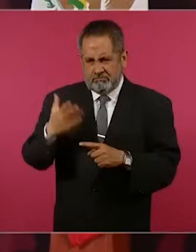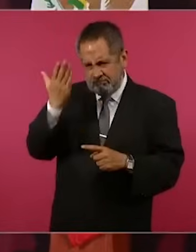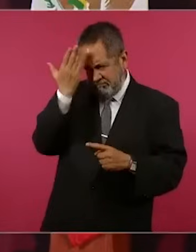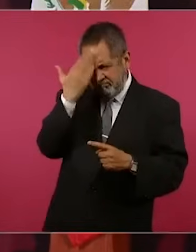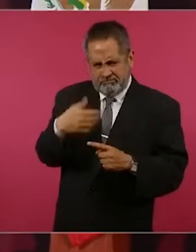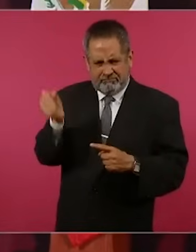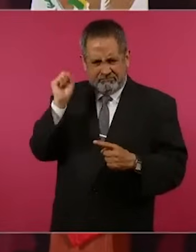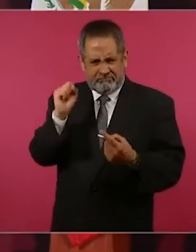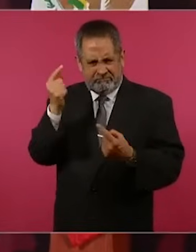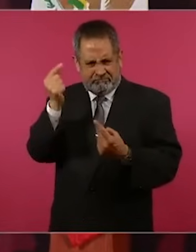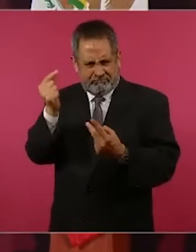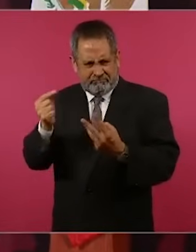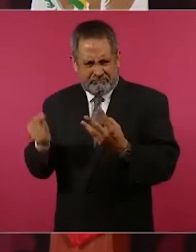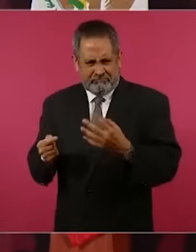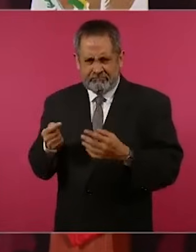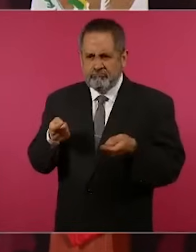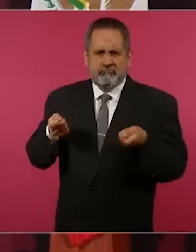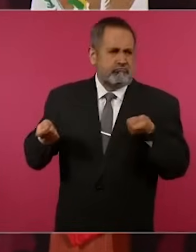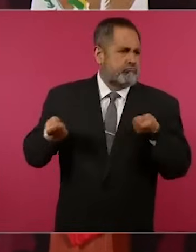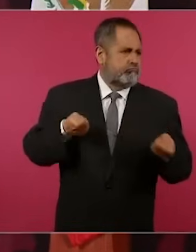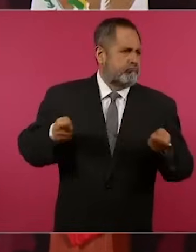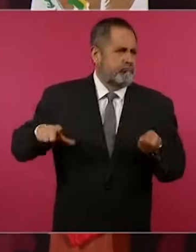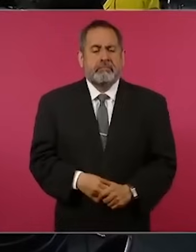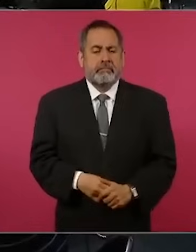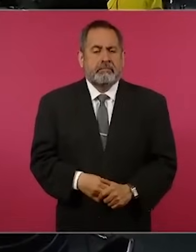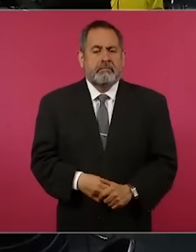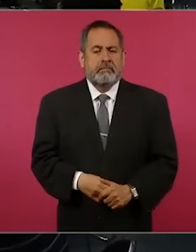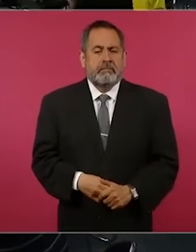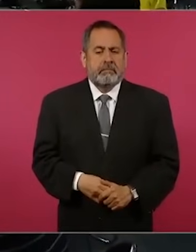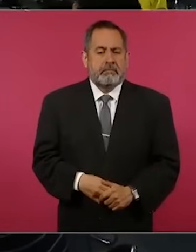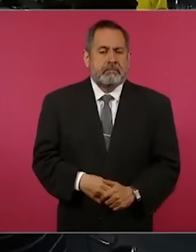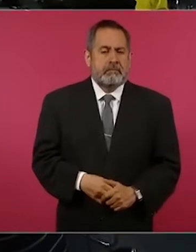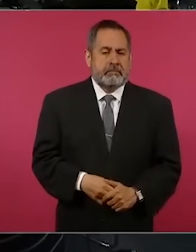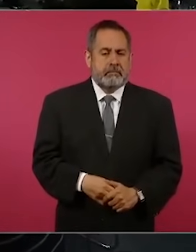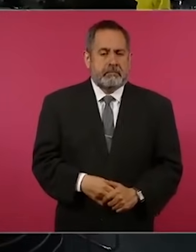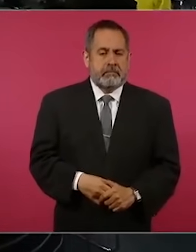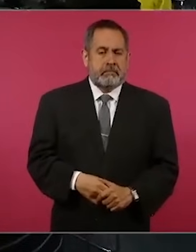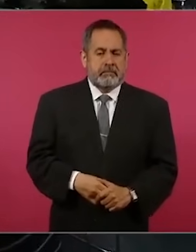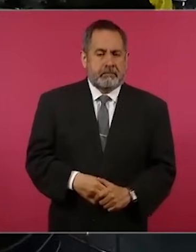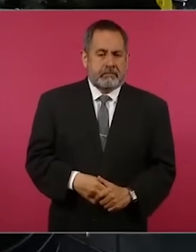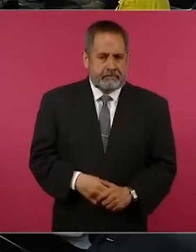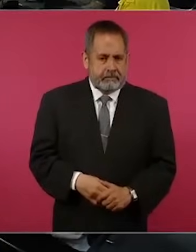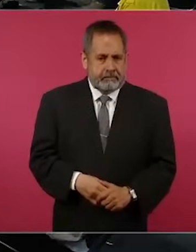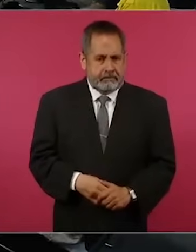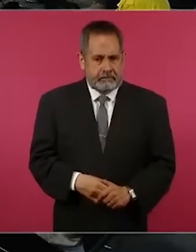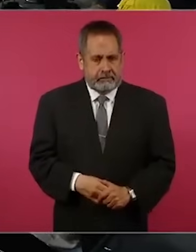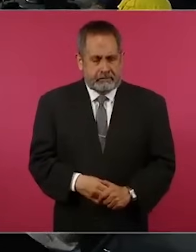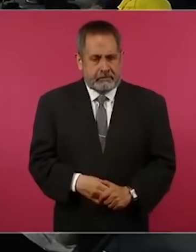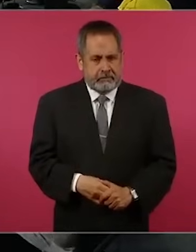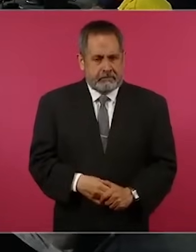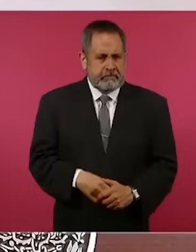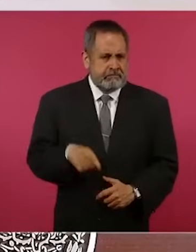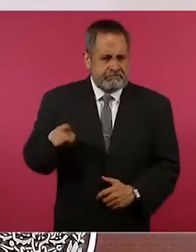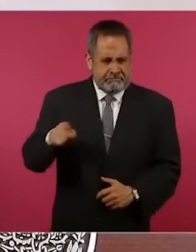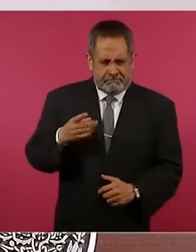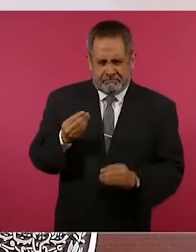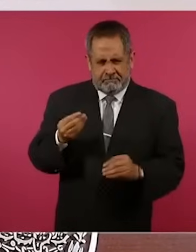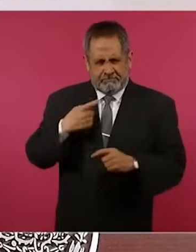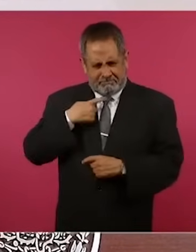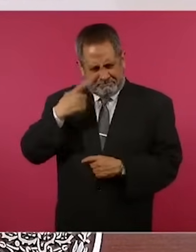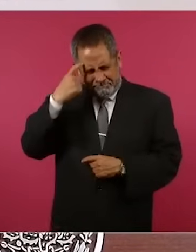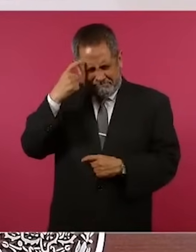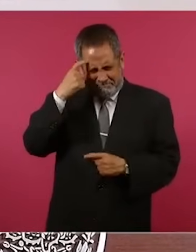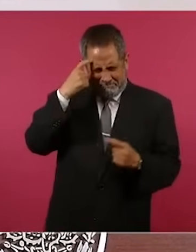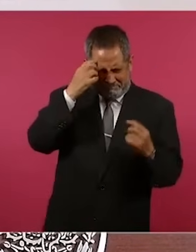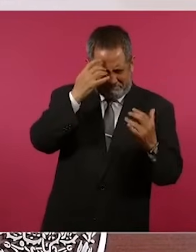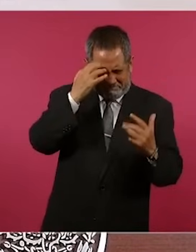capacidad de gobierno, ella tiene mucho criterio y mucha